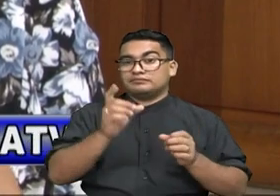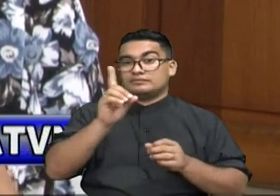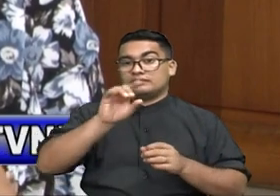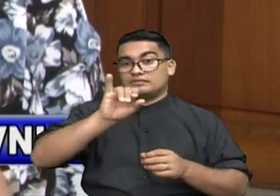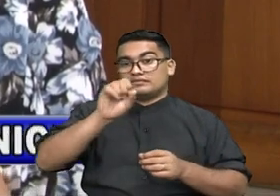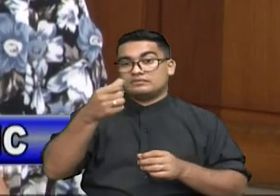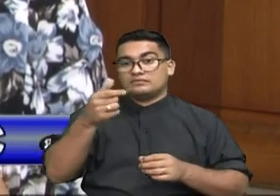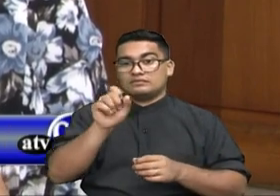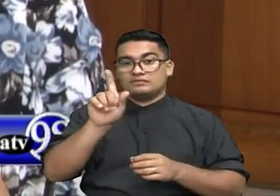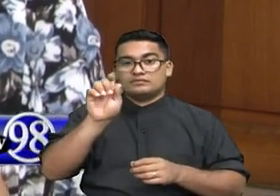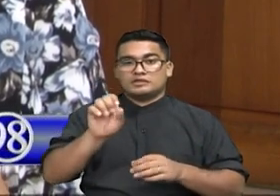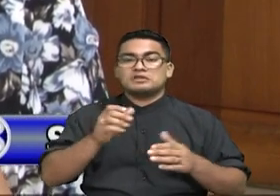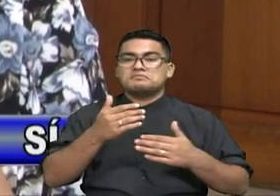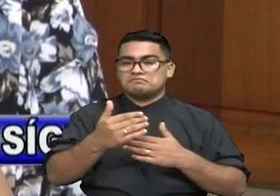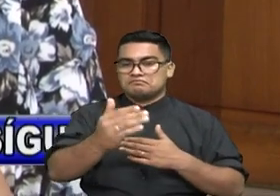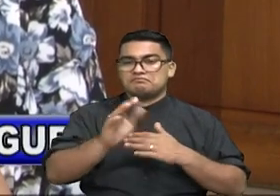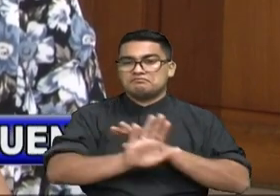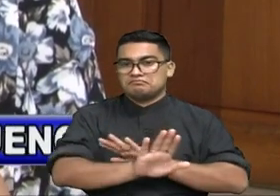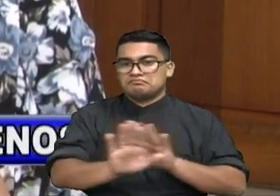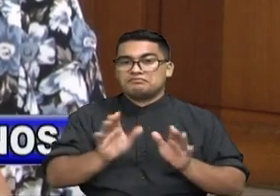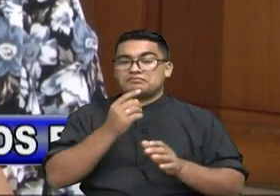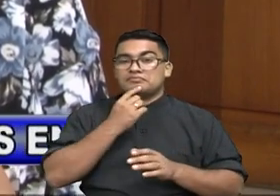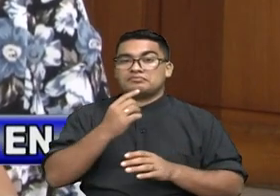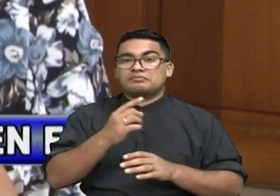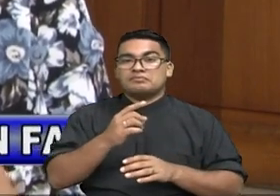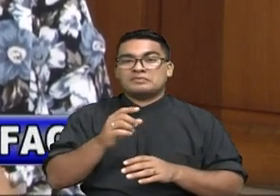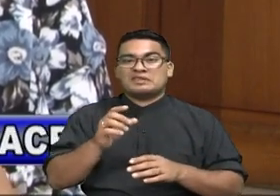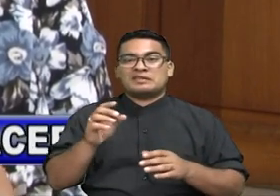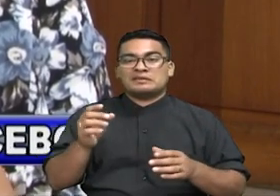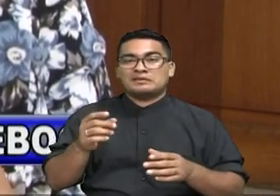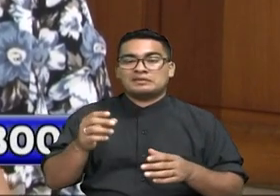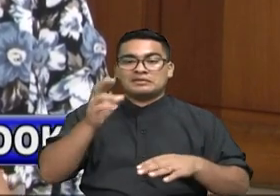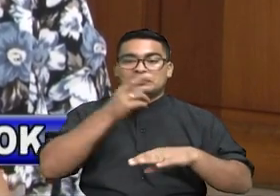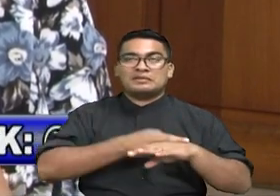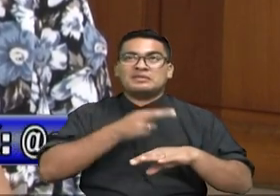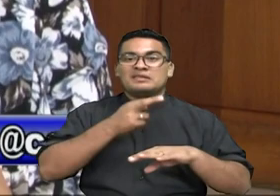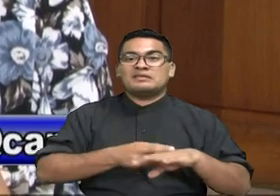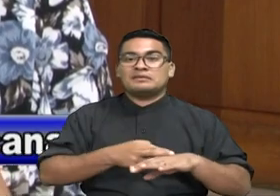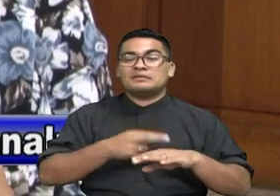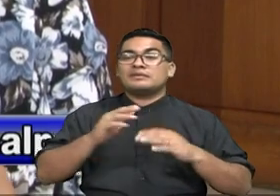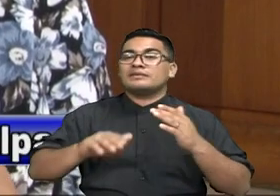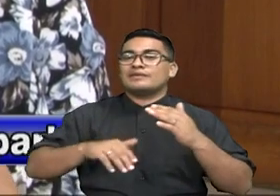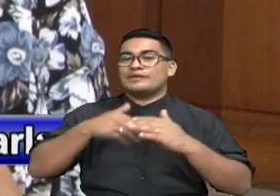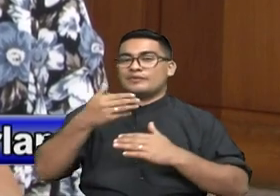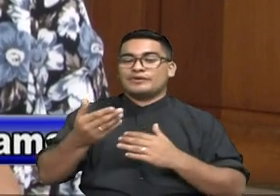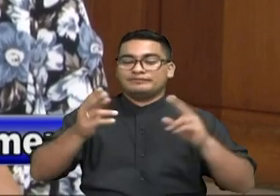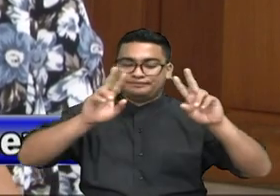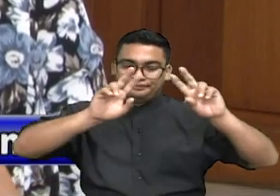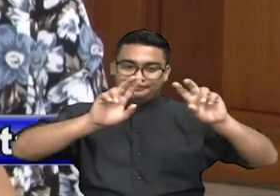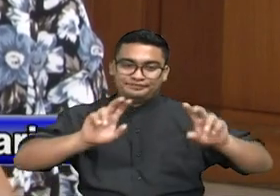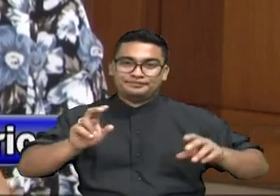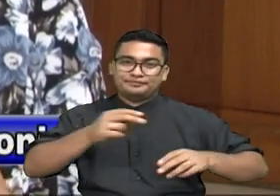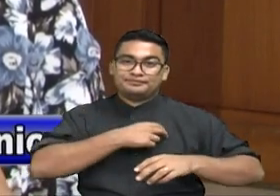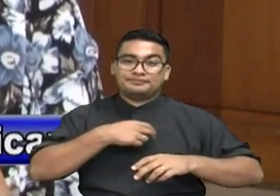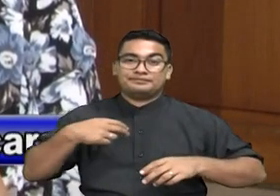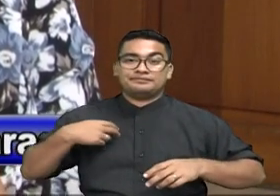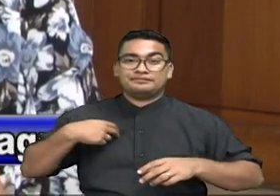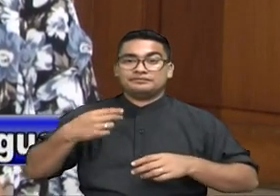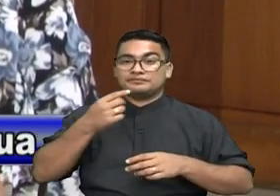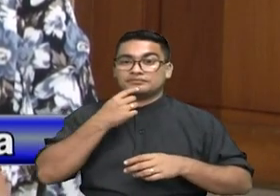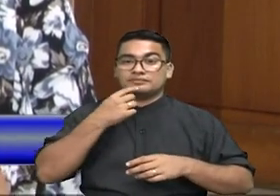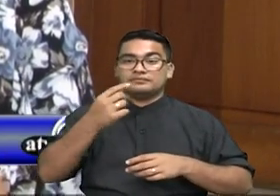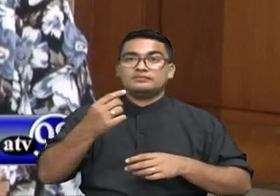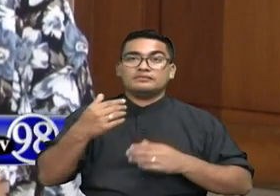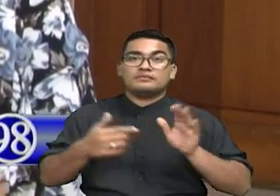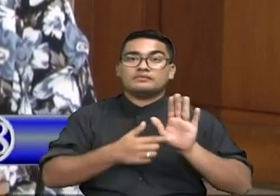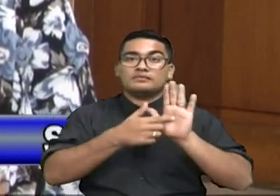por concluir el marcaje de todas las normas y posteriormente viene el análisis, pues nos estamos planteando